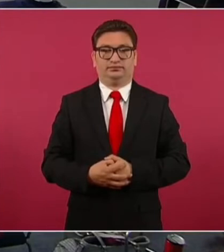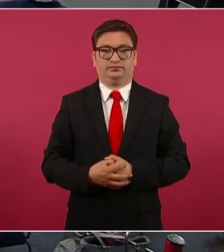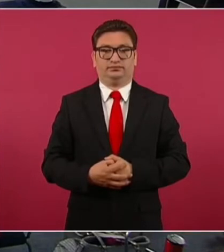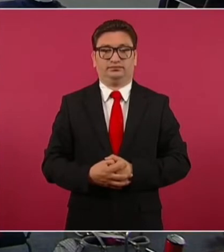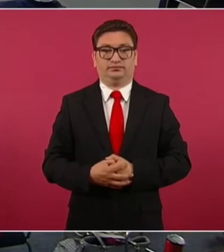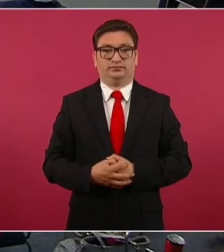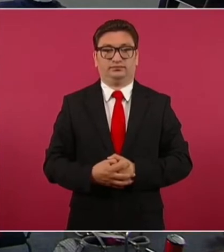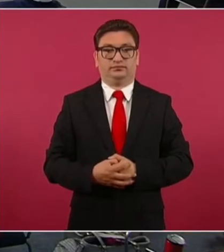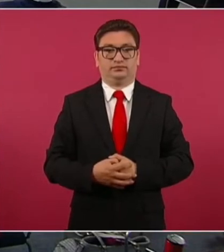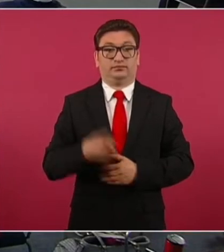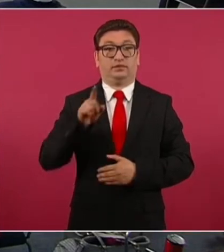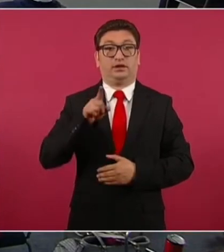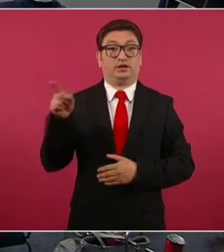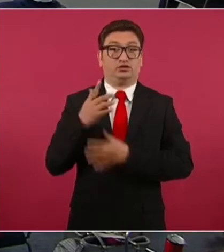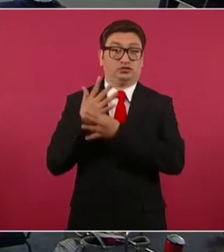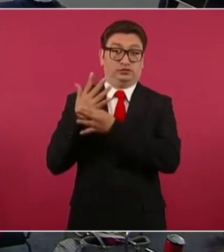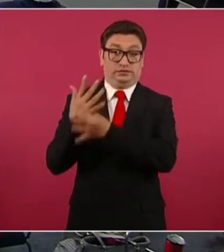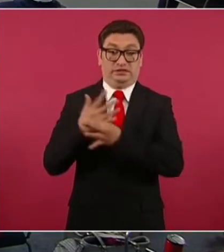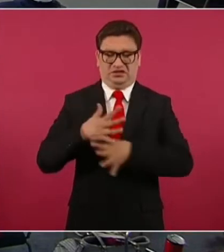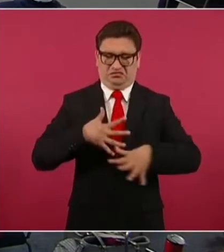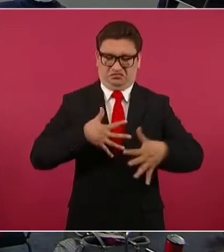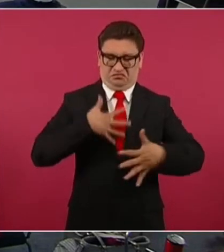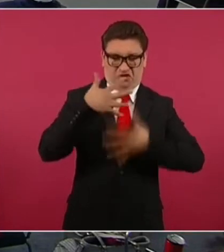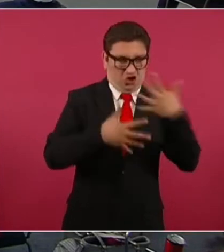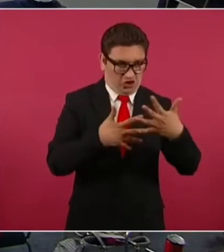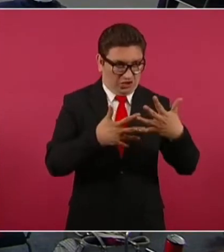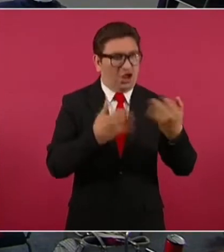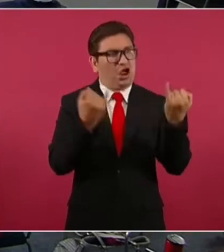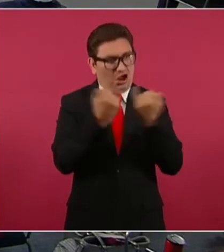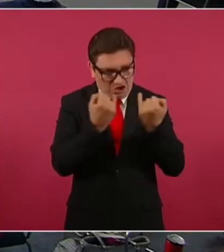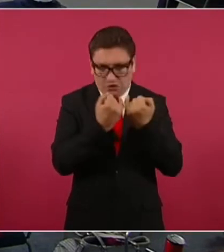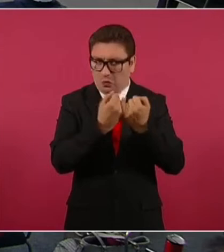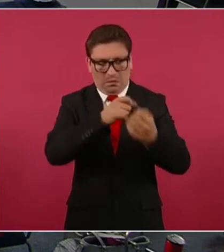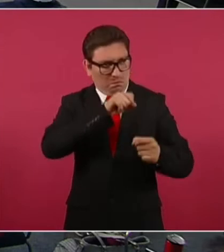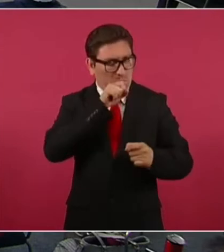Y que la violencia hay que enfrentarla con la violencia.